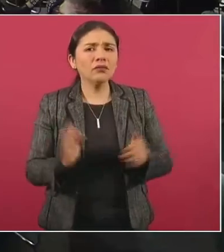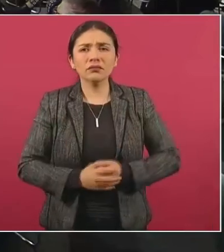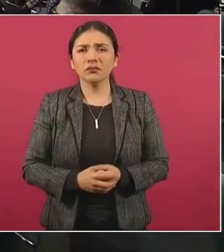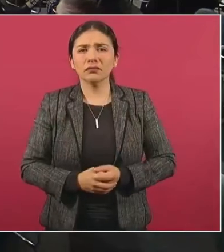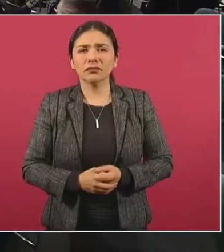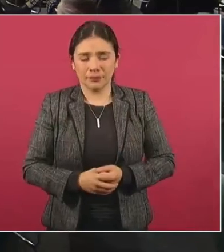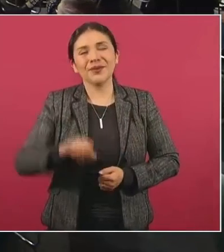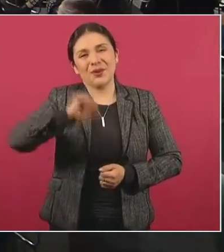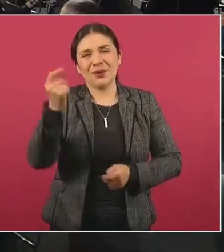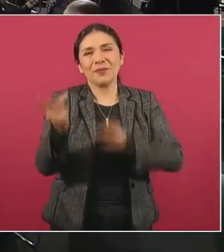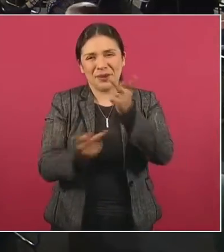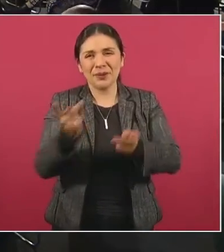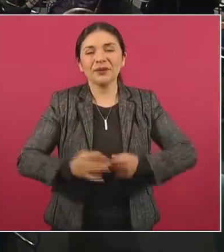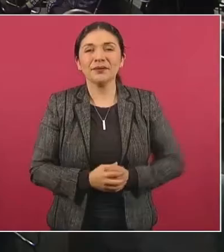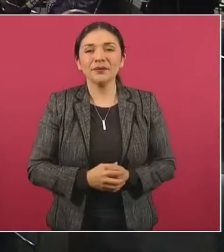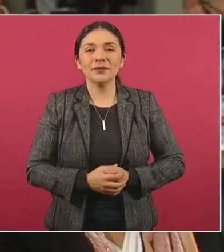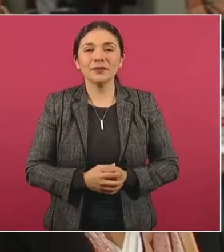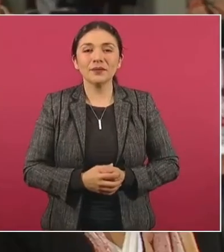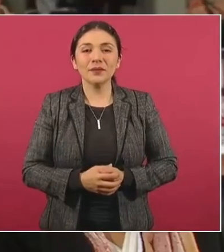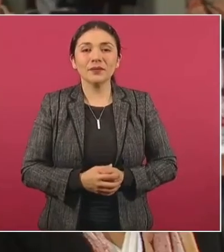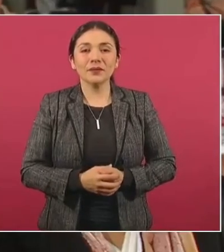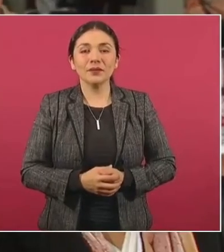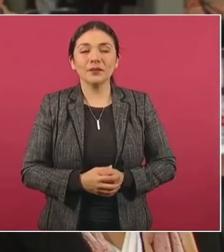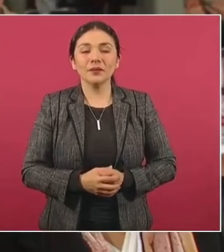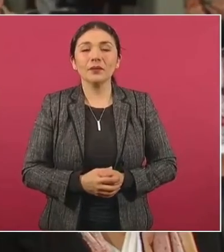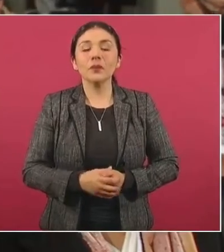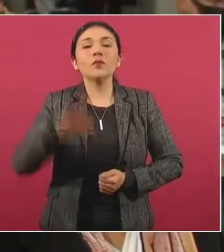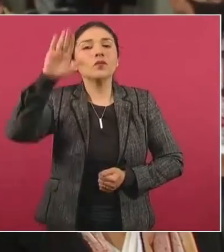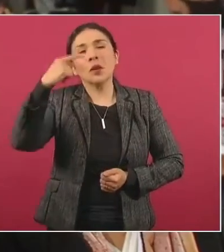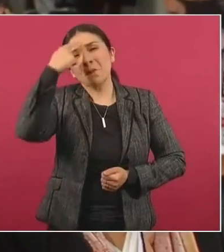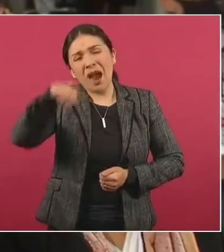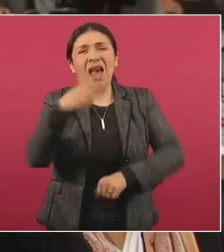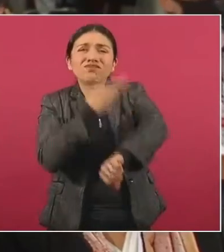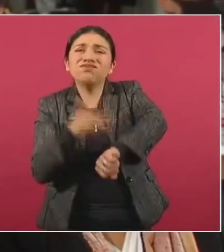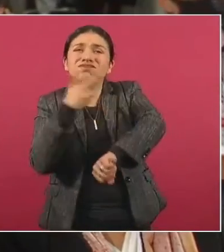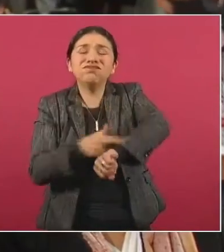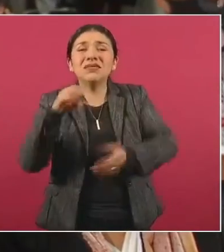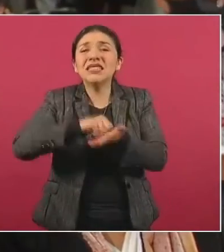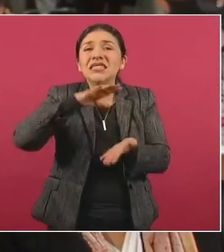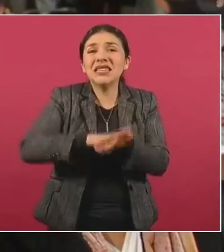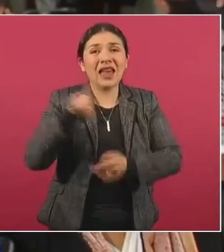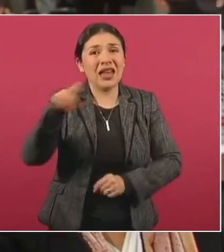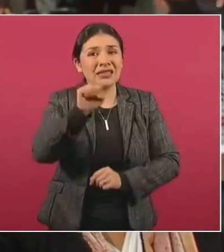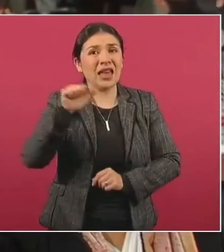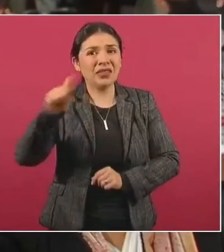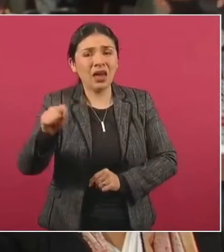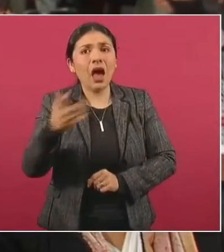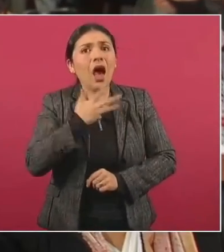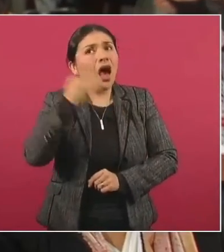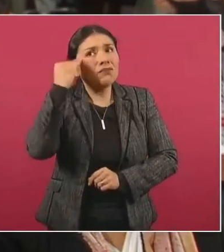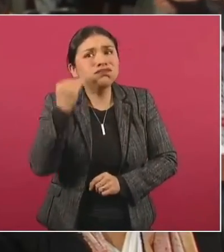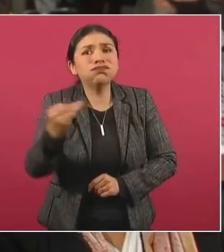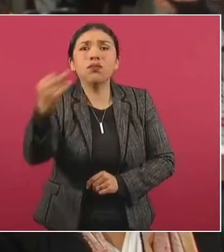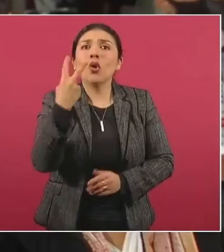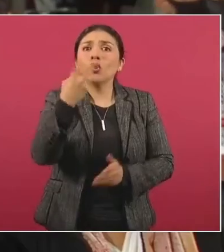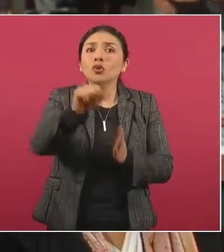Y como segunda pregunta, es acerca de las citas para cualquier trámite en el SAT. Se están postergando hasta 2 meses,